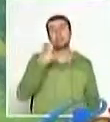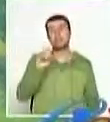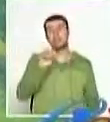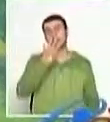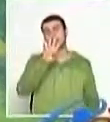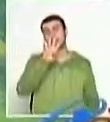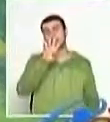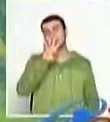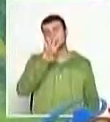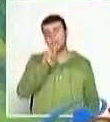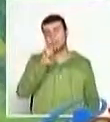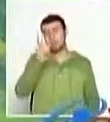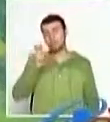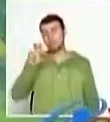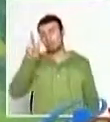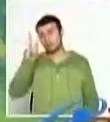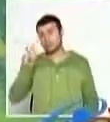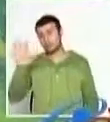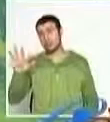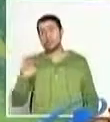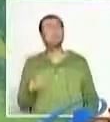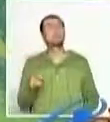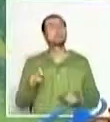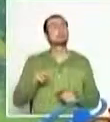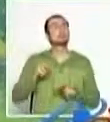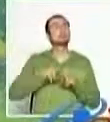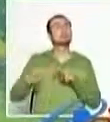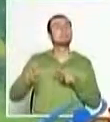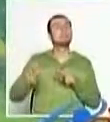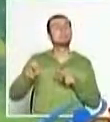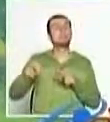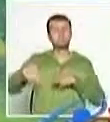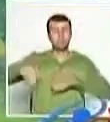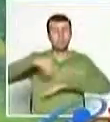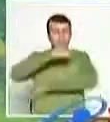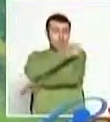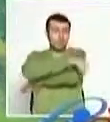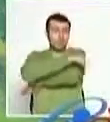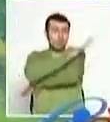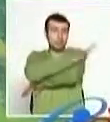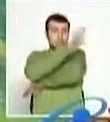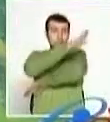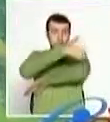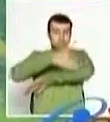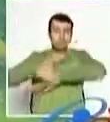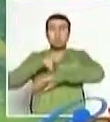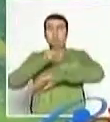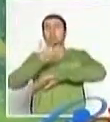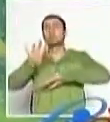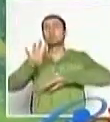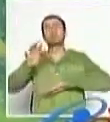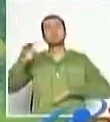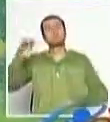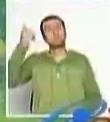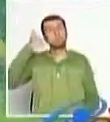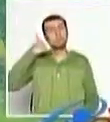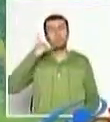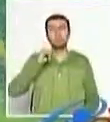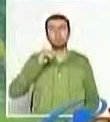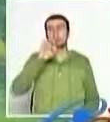330-3975, esa media cuadra de la Iglesia de la Pradera. Y en Manizales, en la calle 55 con 24, el teléfono es